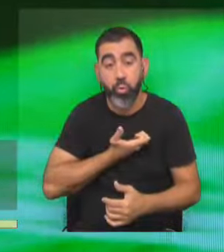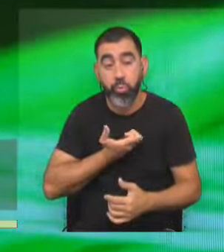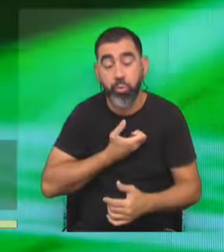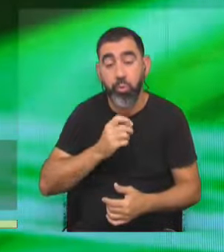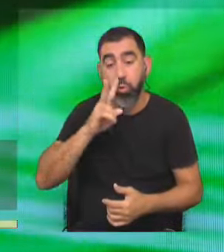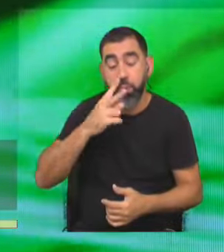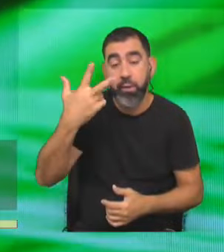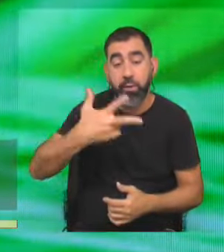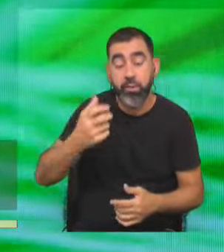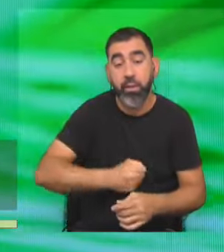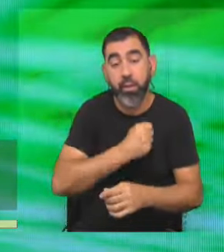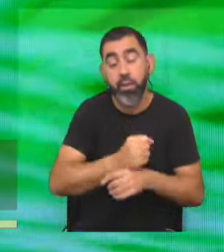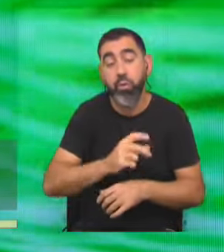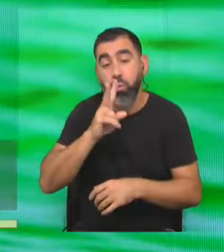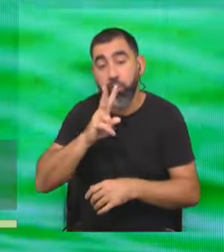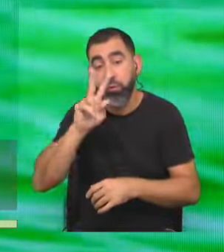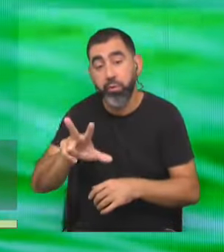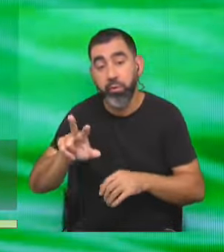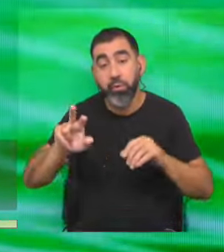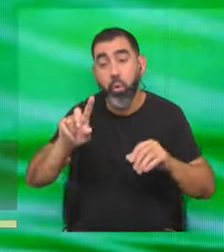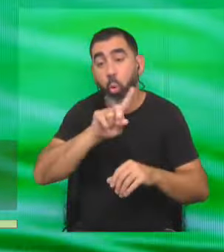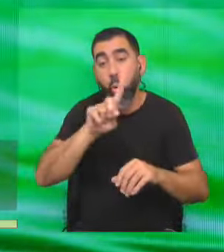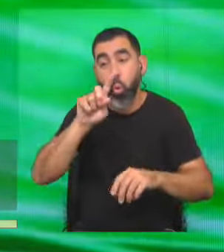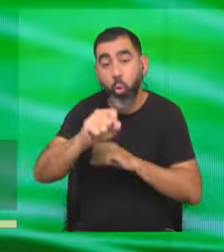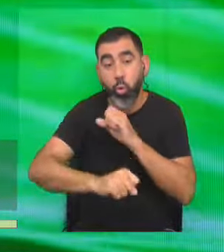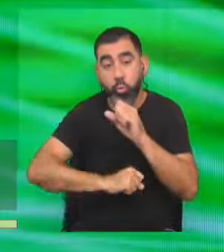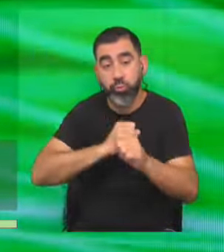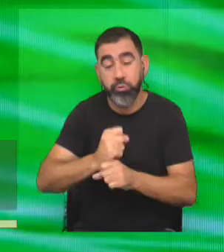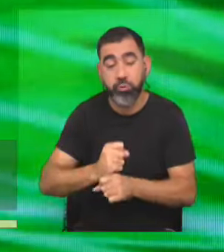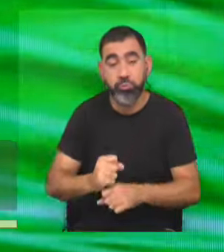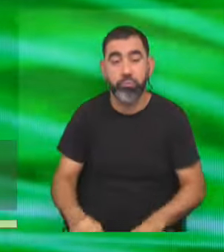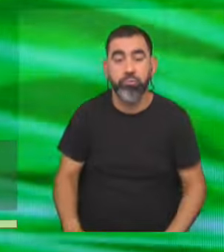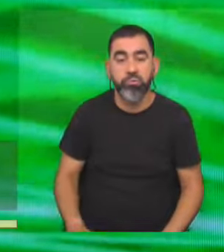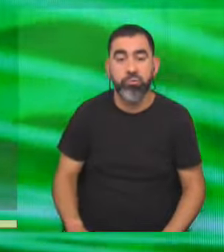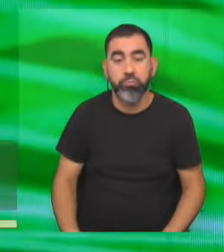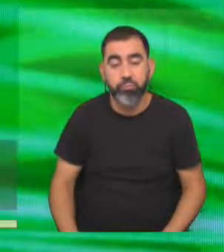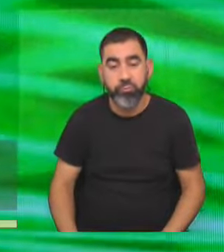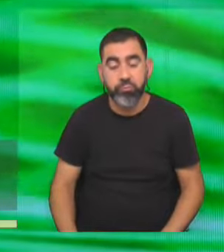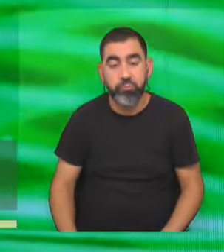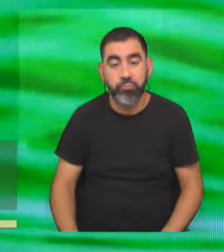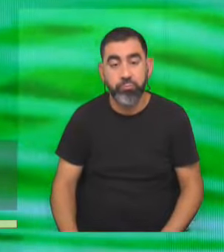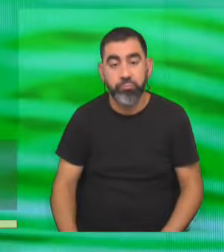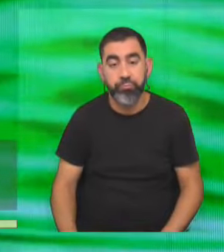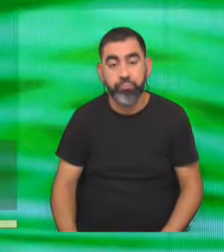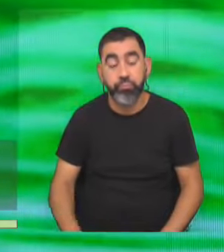2013 al 2023 estamos hablando de 11 años y ahí uno lo que ve es que por ejemplo en esos 11 años son